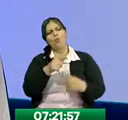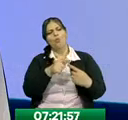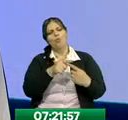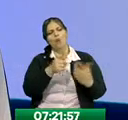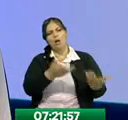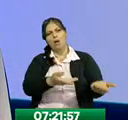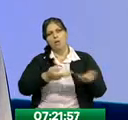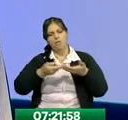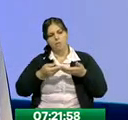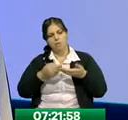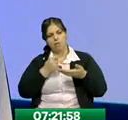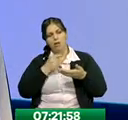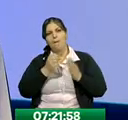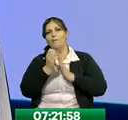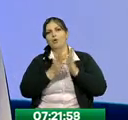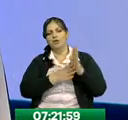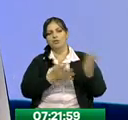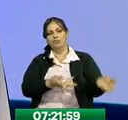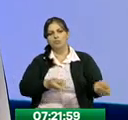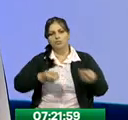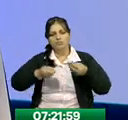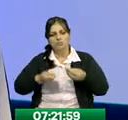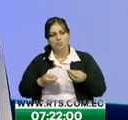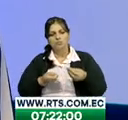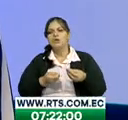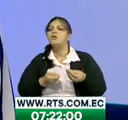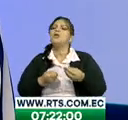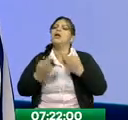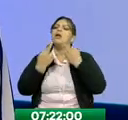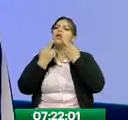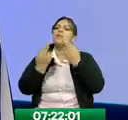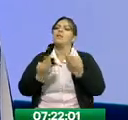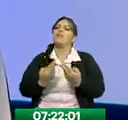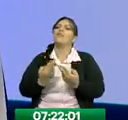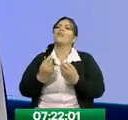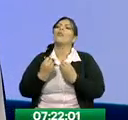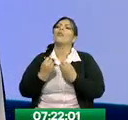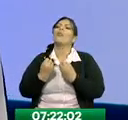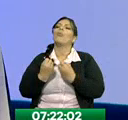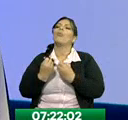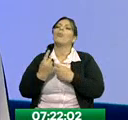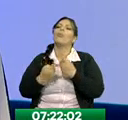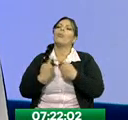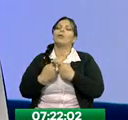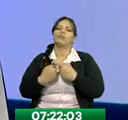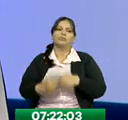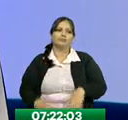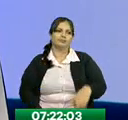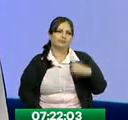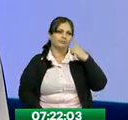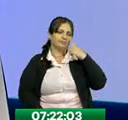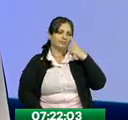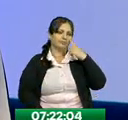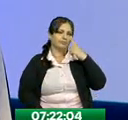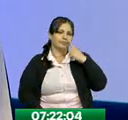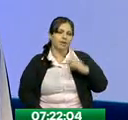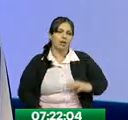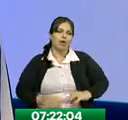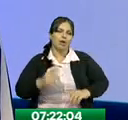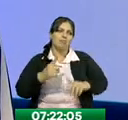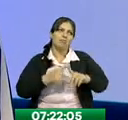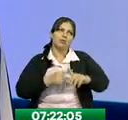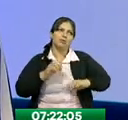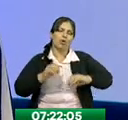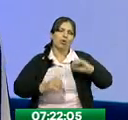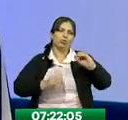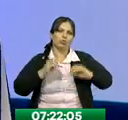de Conmebol en octubre 17. Tenemos que hacer un acercamiento con la Federación Ecuatoriana de Fútbol, porque son